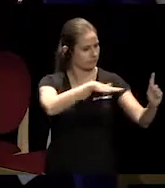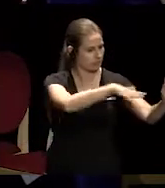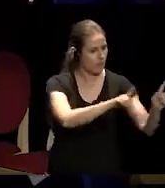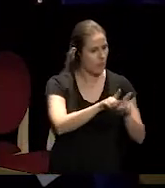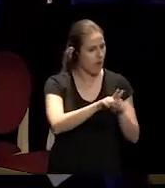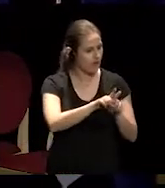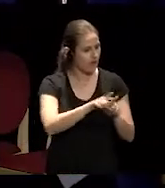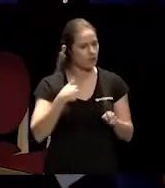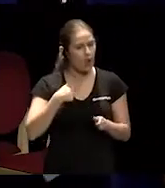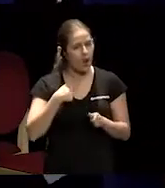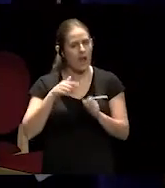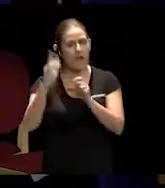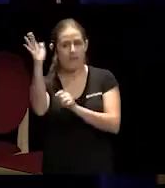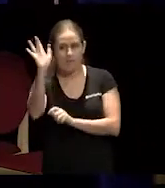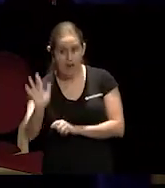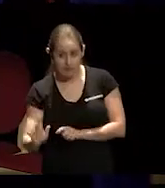ella.